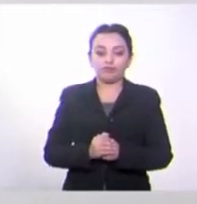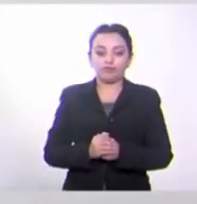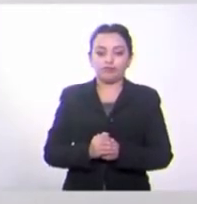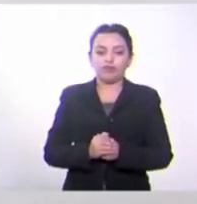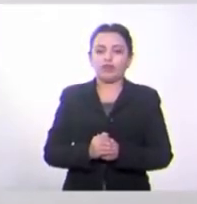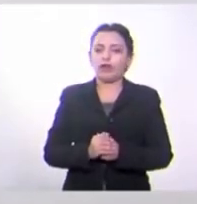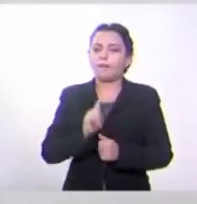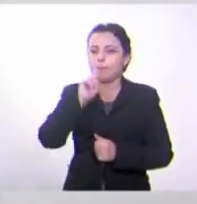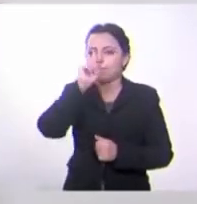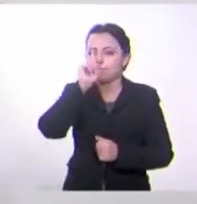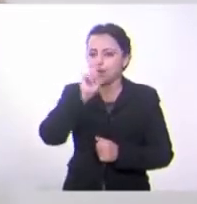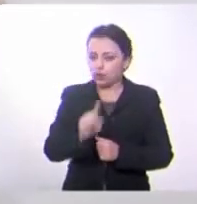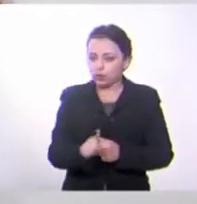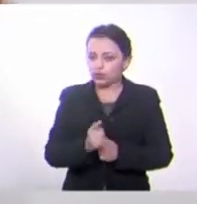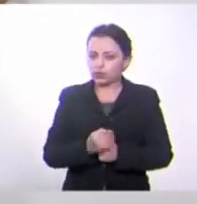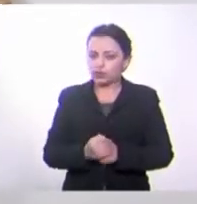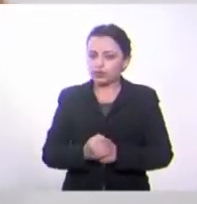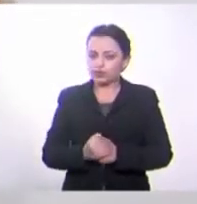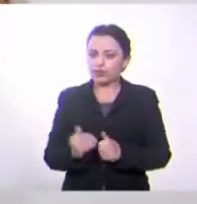semejantes.